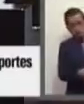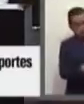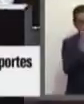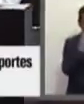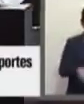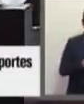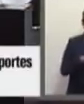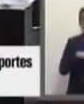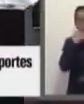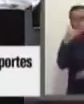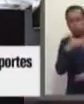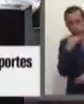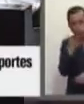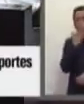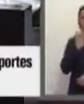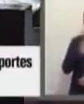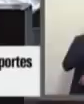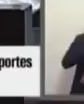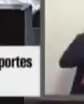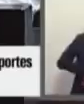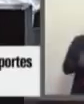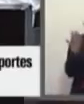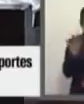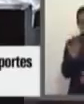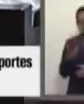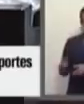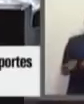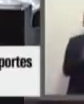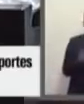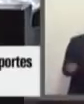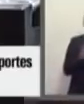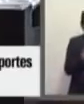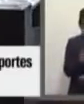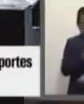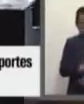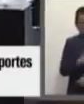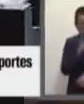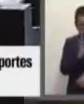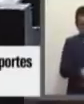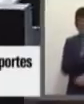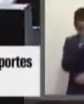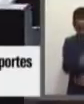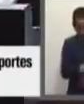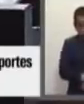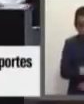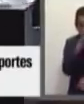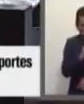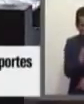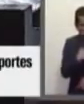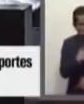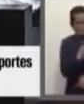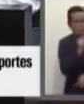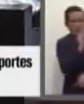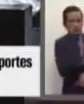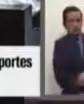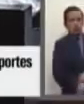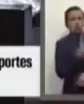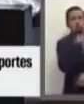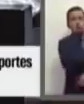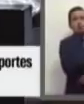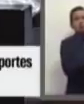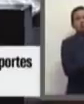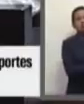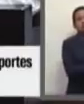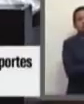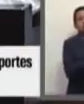corrupción, frente a la injusticia, frente al saqueo de nuestro pueblo. Yo no acepto esa imparcialidad. Usted es cómplice de todo